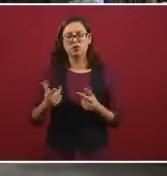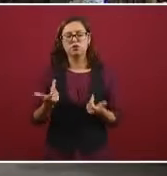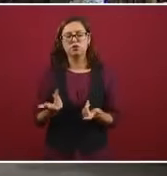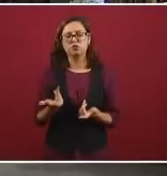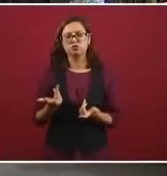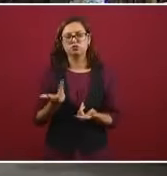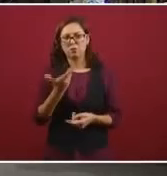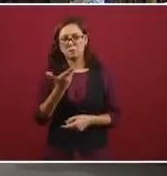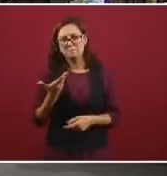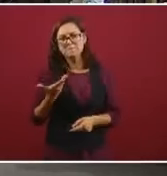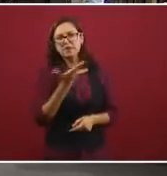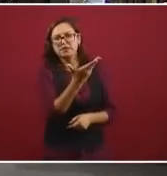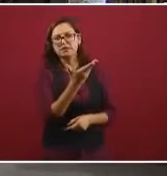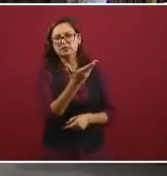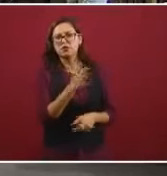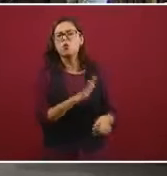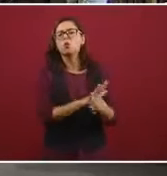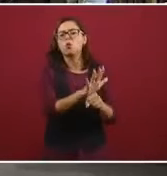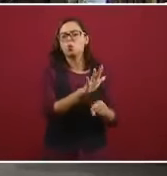vicepresidente?